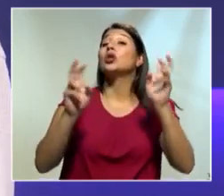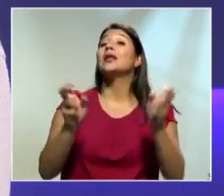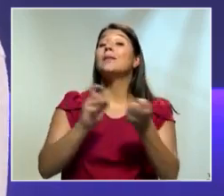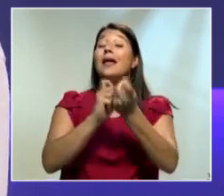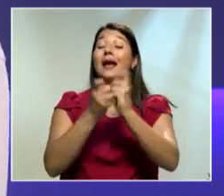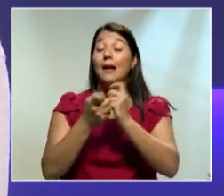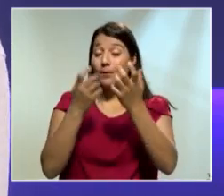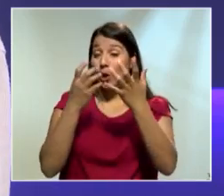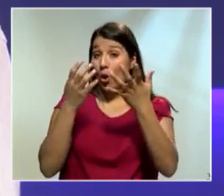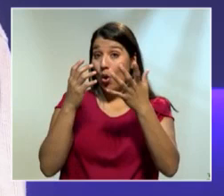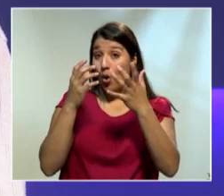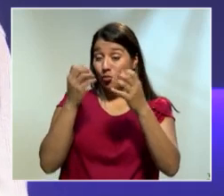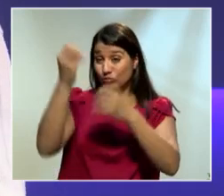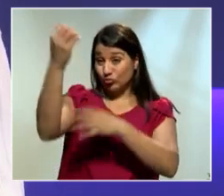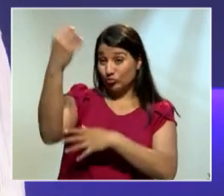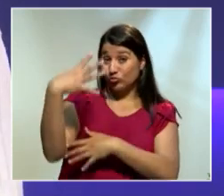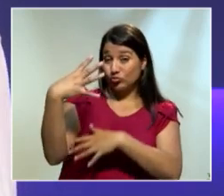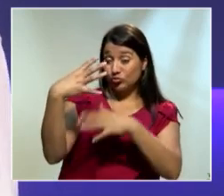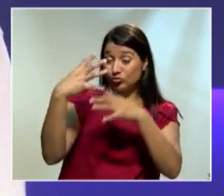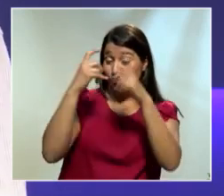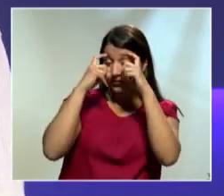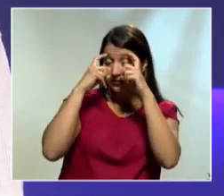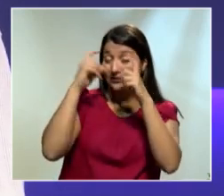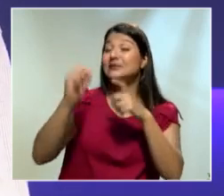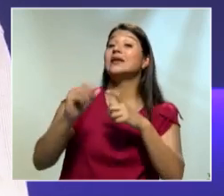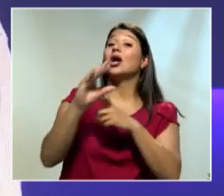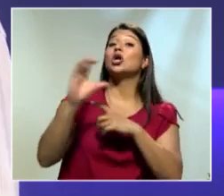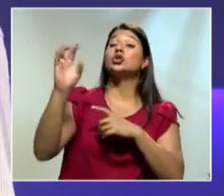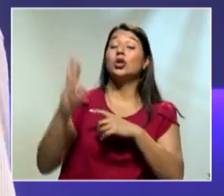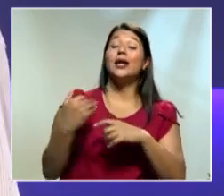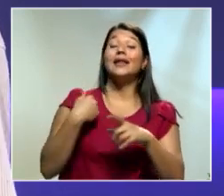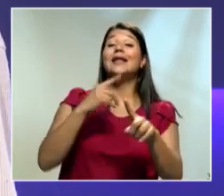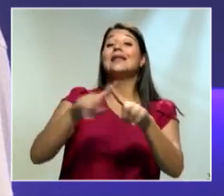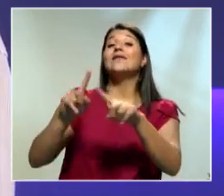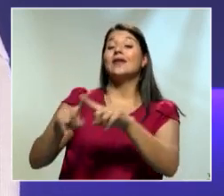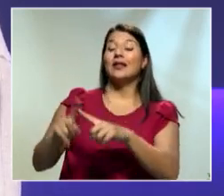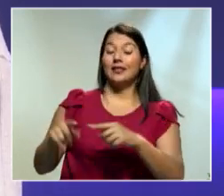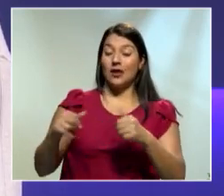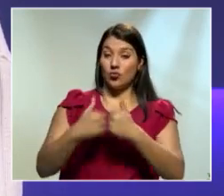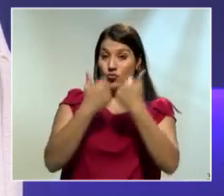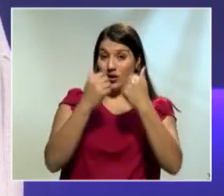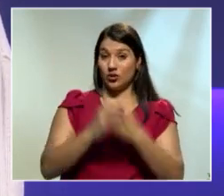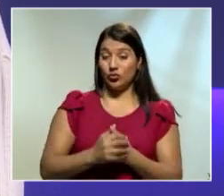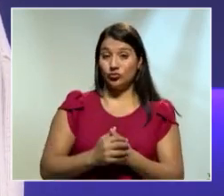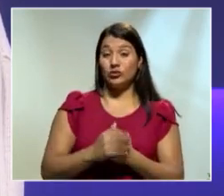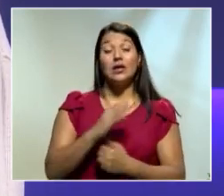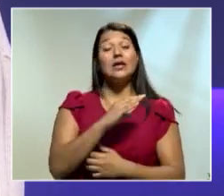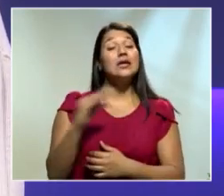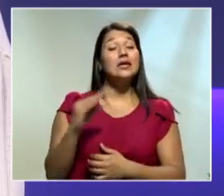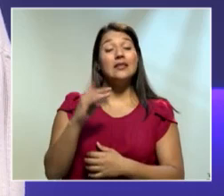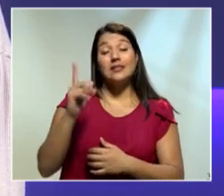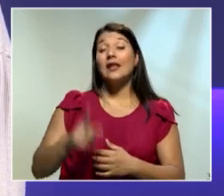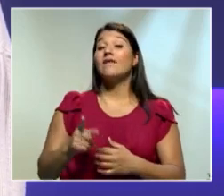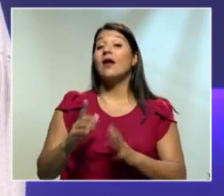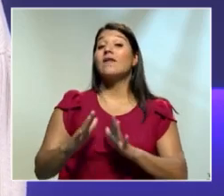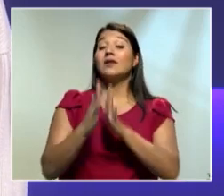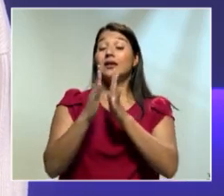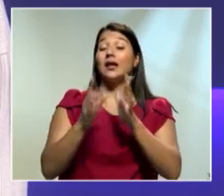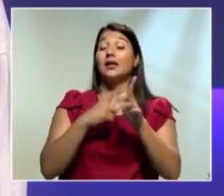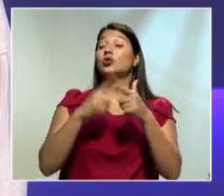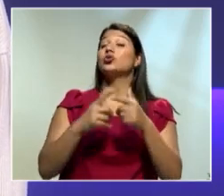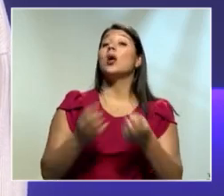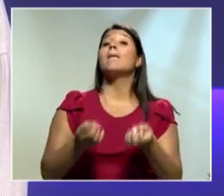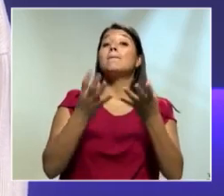sí. Costa Rica tiene distintos desafíos a los cuales enfrentarse. Muchos de